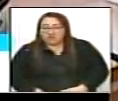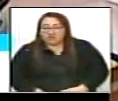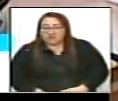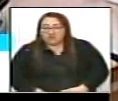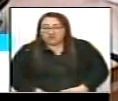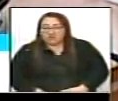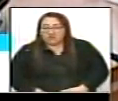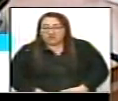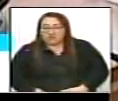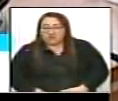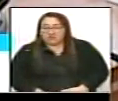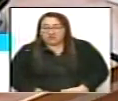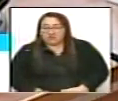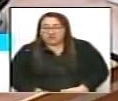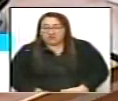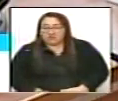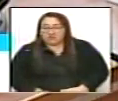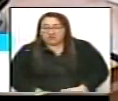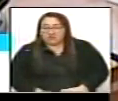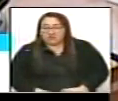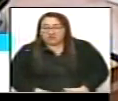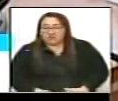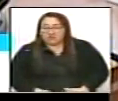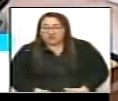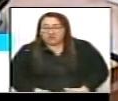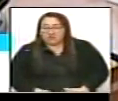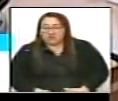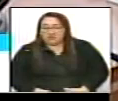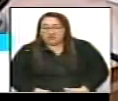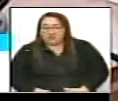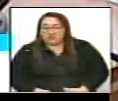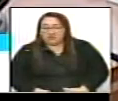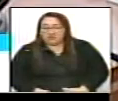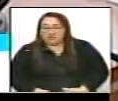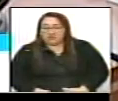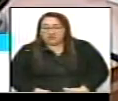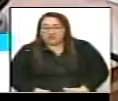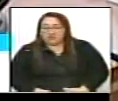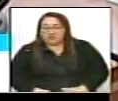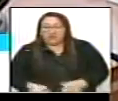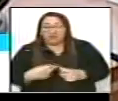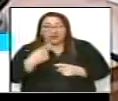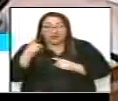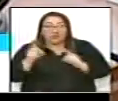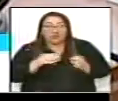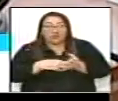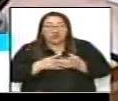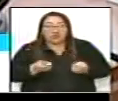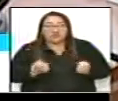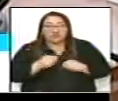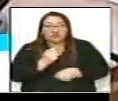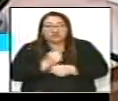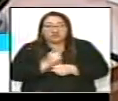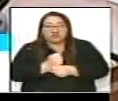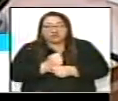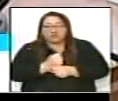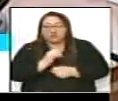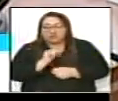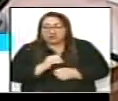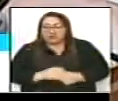también concluía su contrato. En ese entendido, el supervisor suspende sus obligaciones